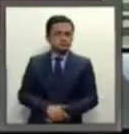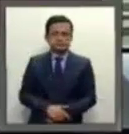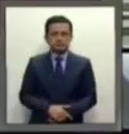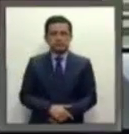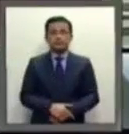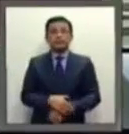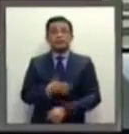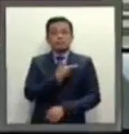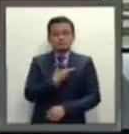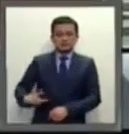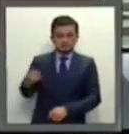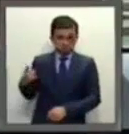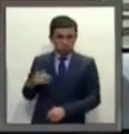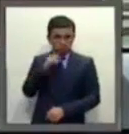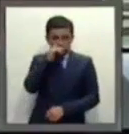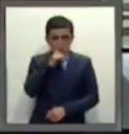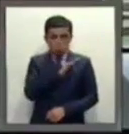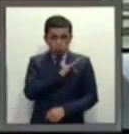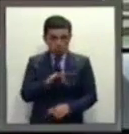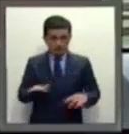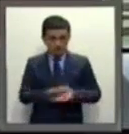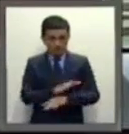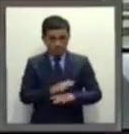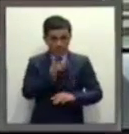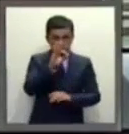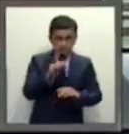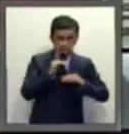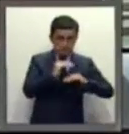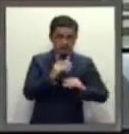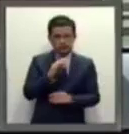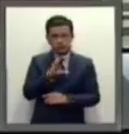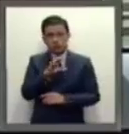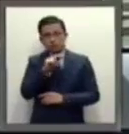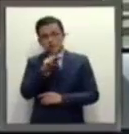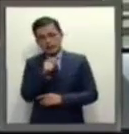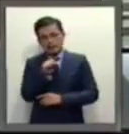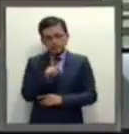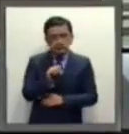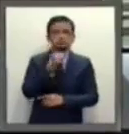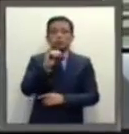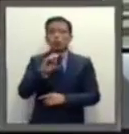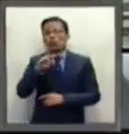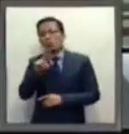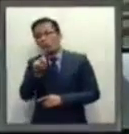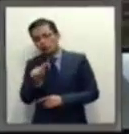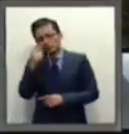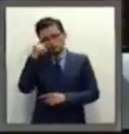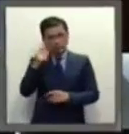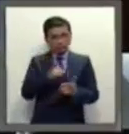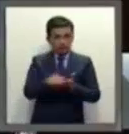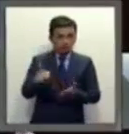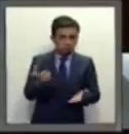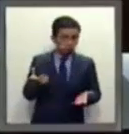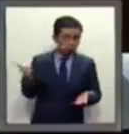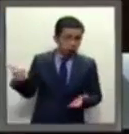El Ejecutivo Federal puede cambiar las tasas o cuotas que se deriven de derechos o aprovechamientos en forma discrecional.